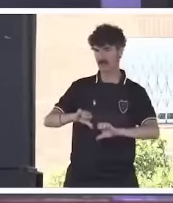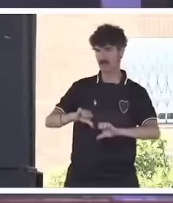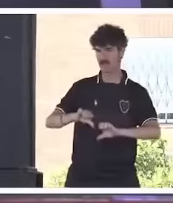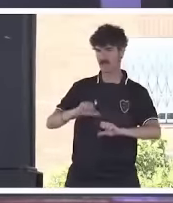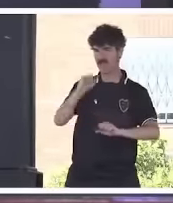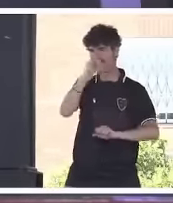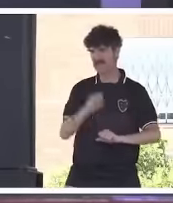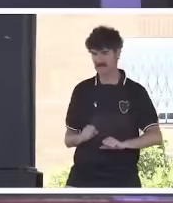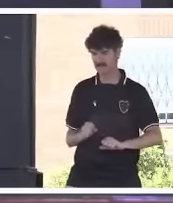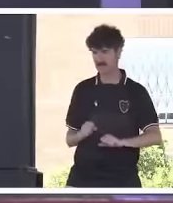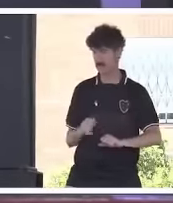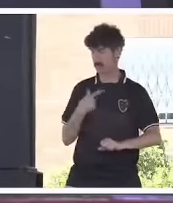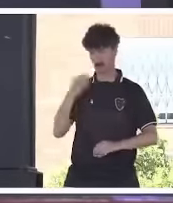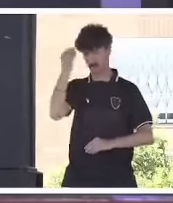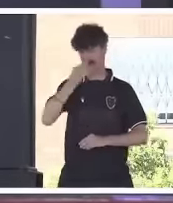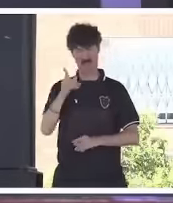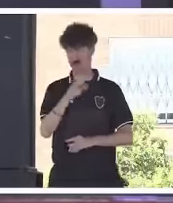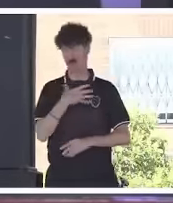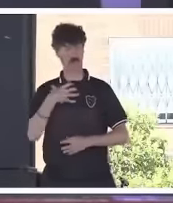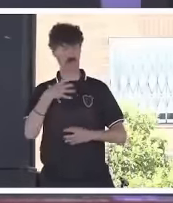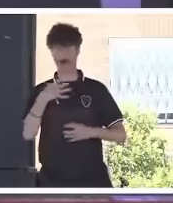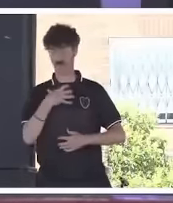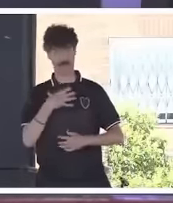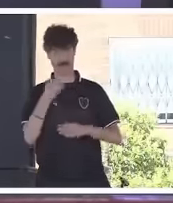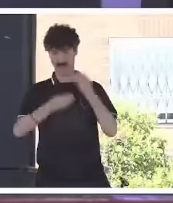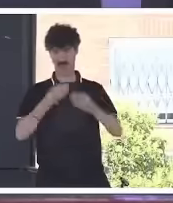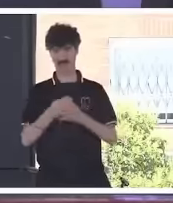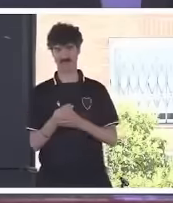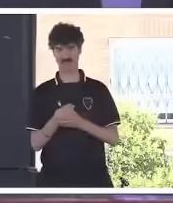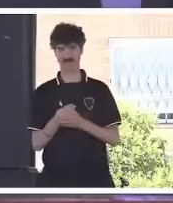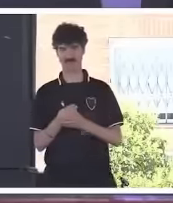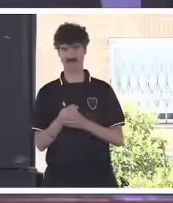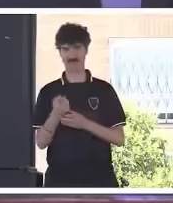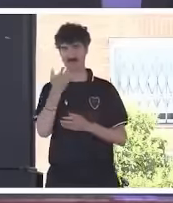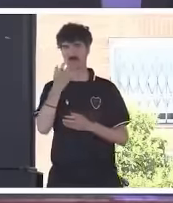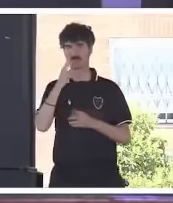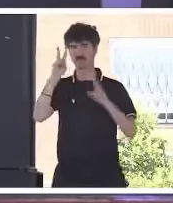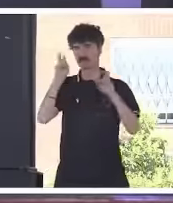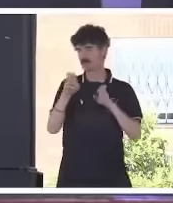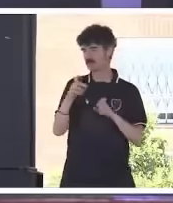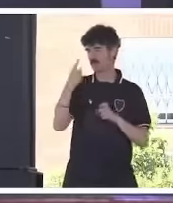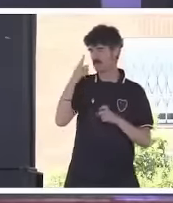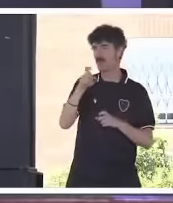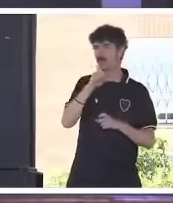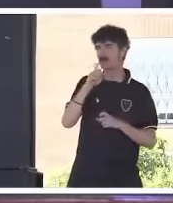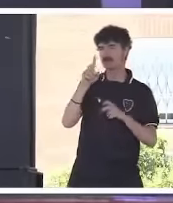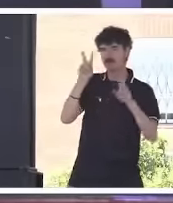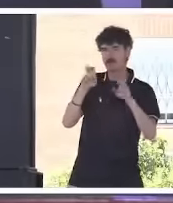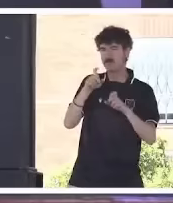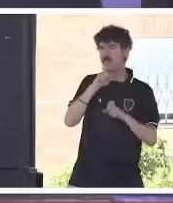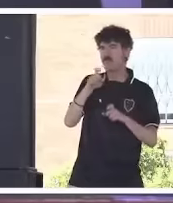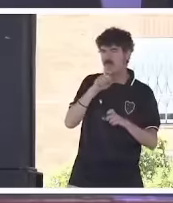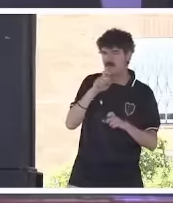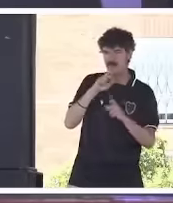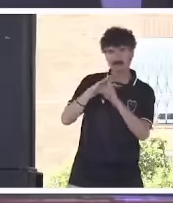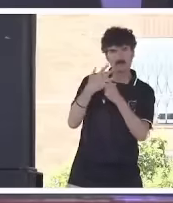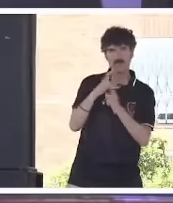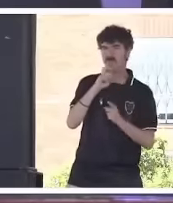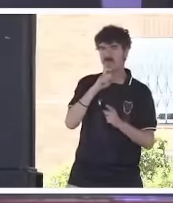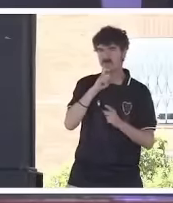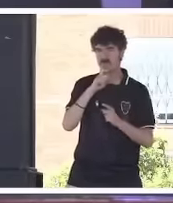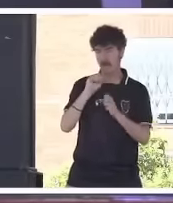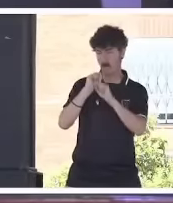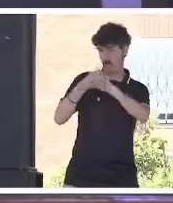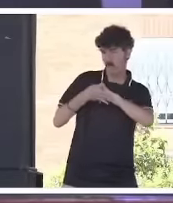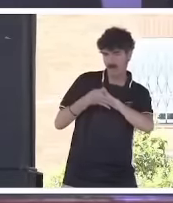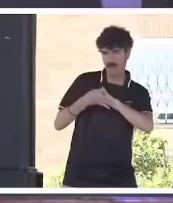habían dicho que jamás iba a poder hacerse, poniendo a la gente a cubierto en los momentos más difíciles, durante la pandemia y también con